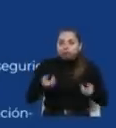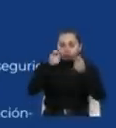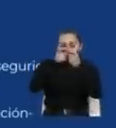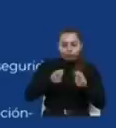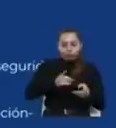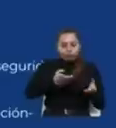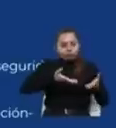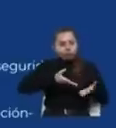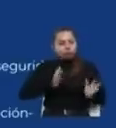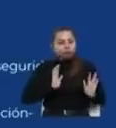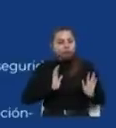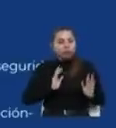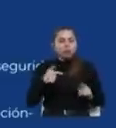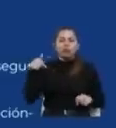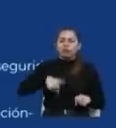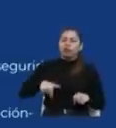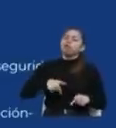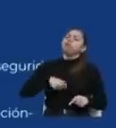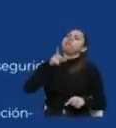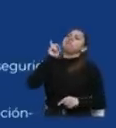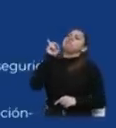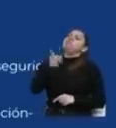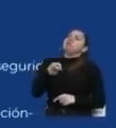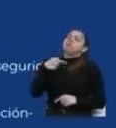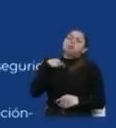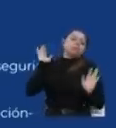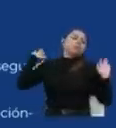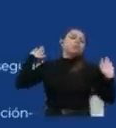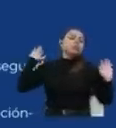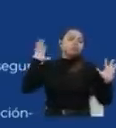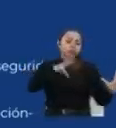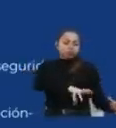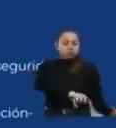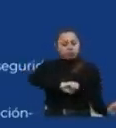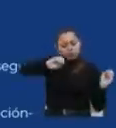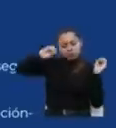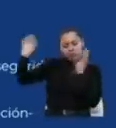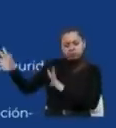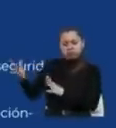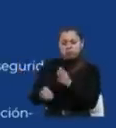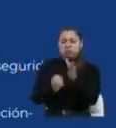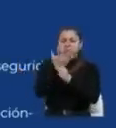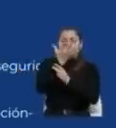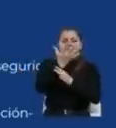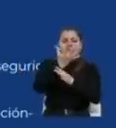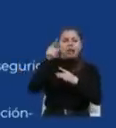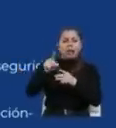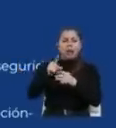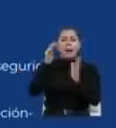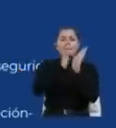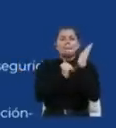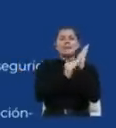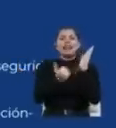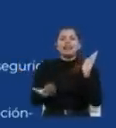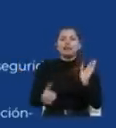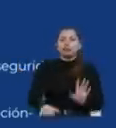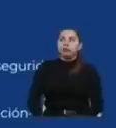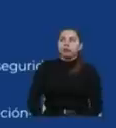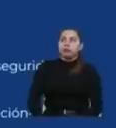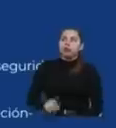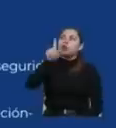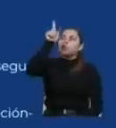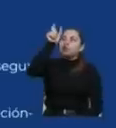Muy fácil decir también desde acá: pues que arranquen la coca y siembren plátano. Y un campesino